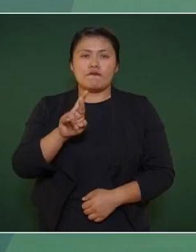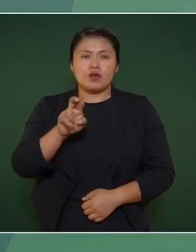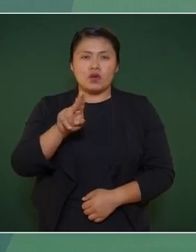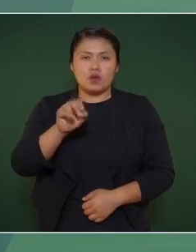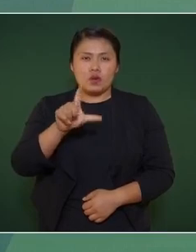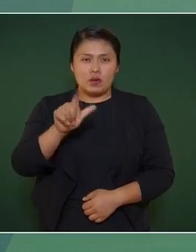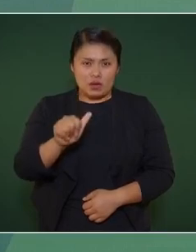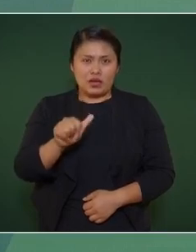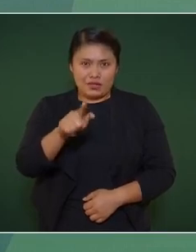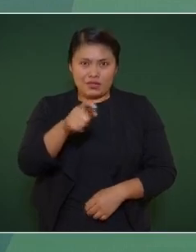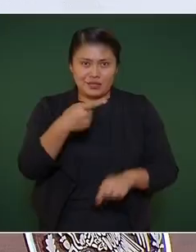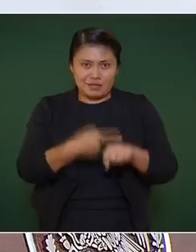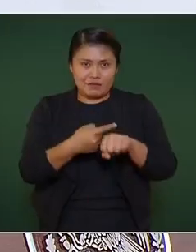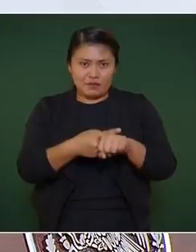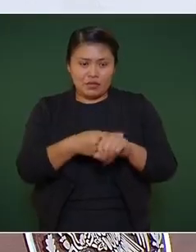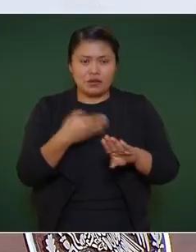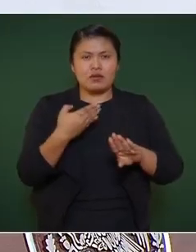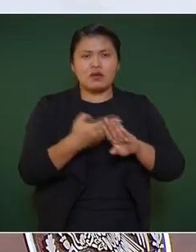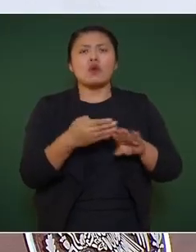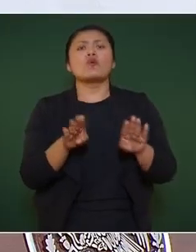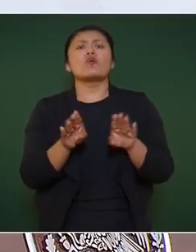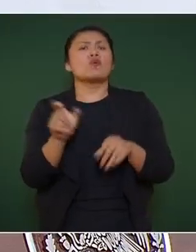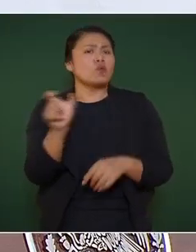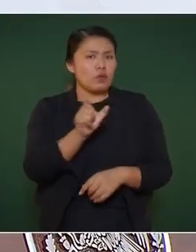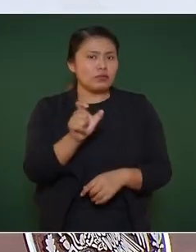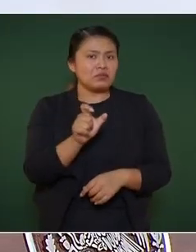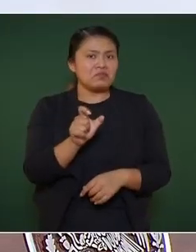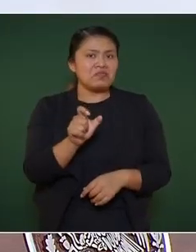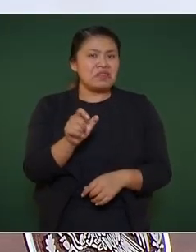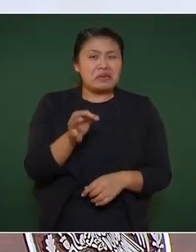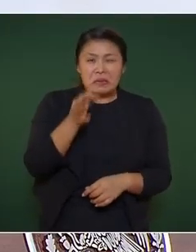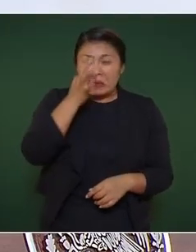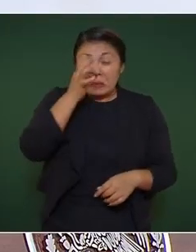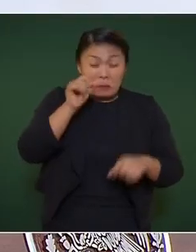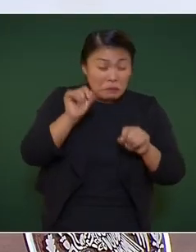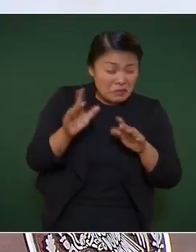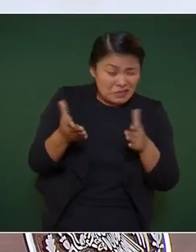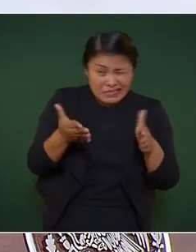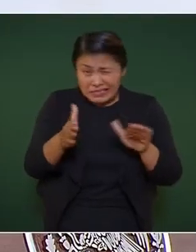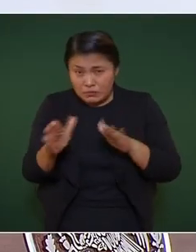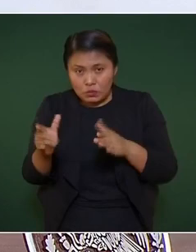Casi al mismo tiempo que México logra su independencia.